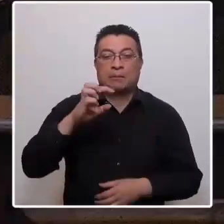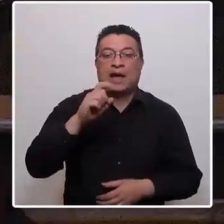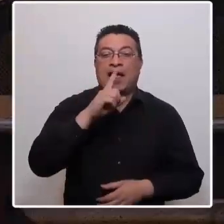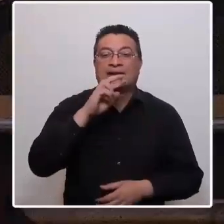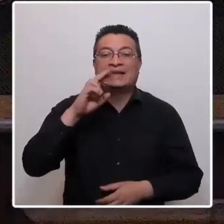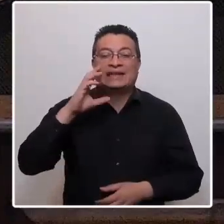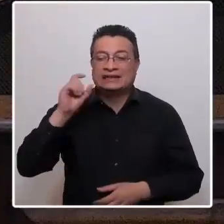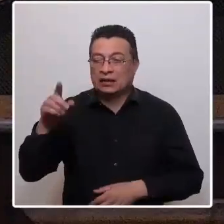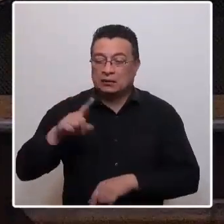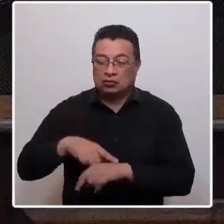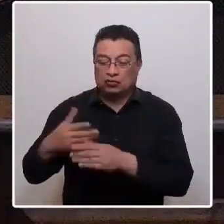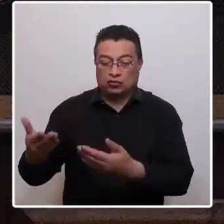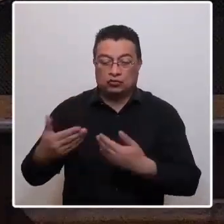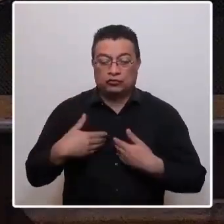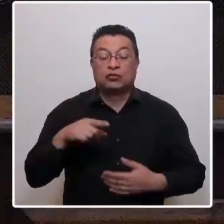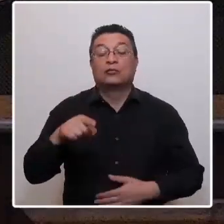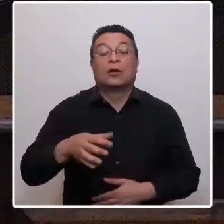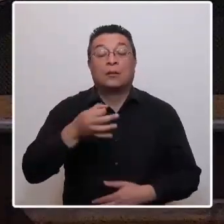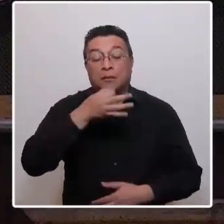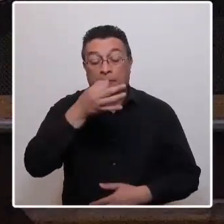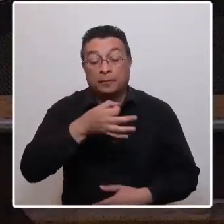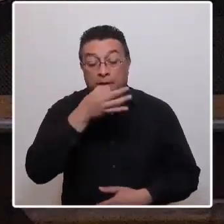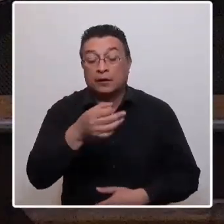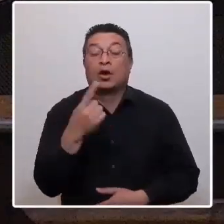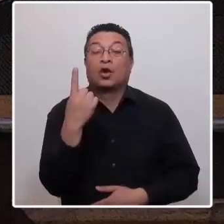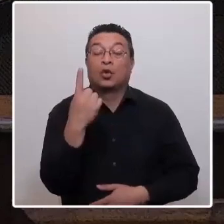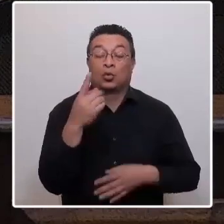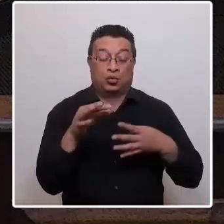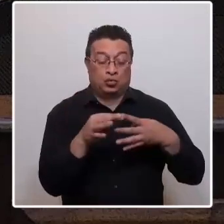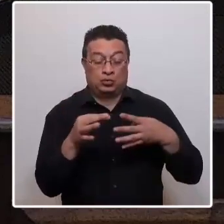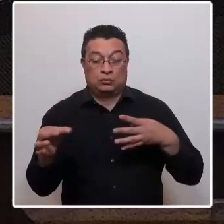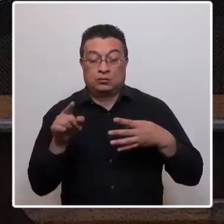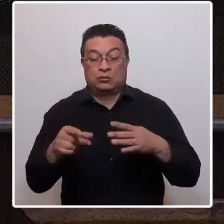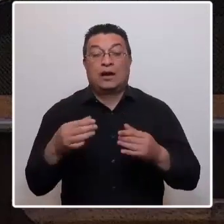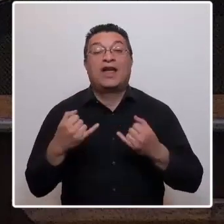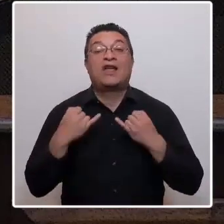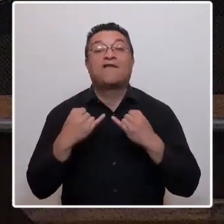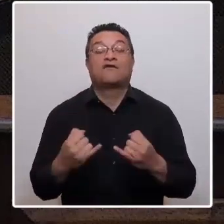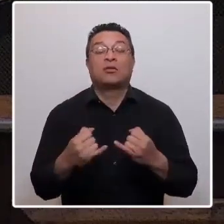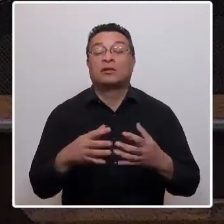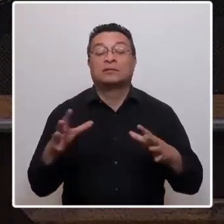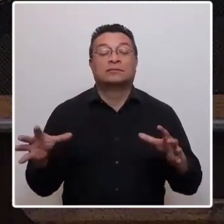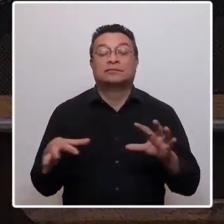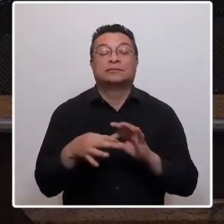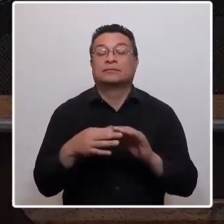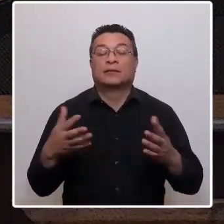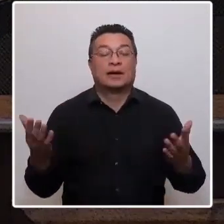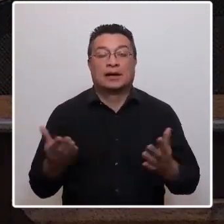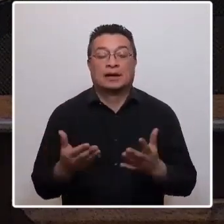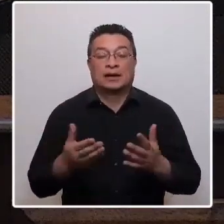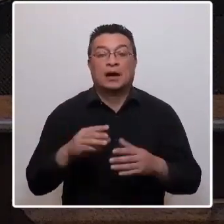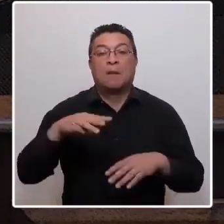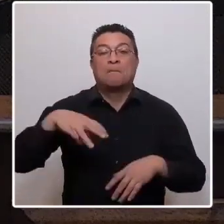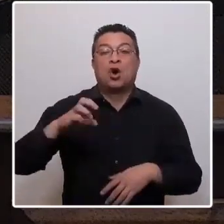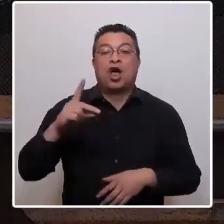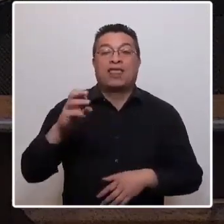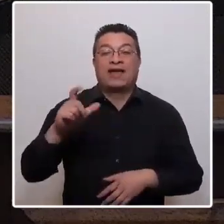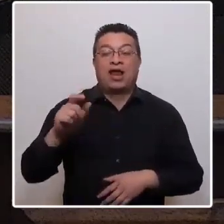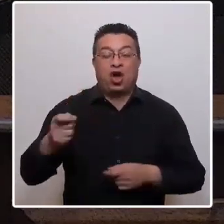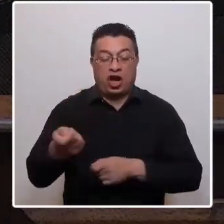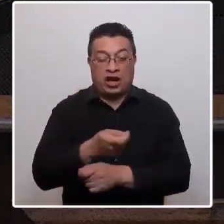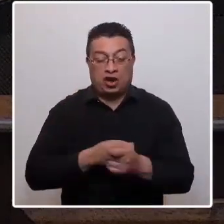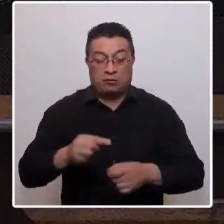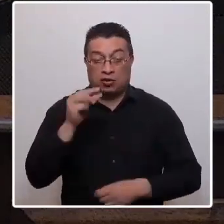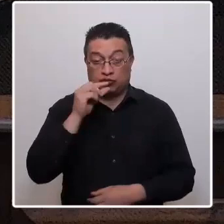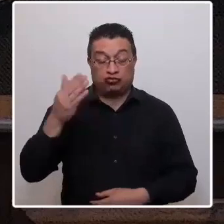minutos. Me voy a referir a una parte del informe, el que dice relación con modelo económico. Hace unos días